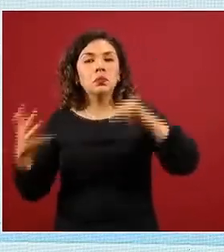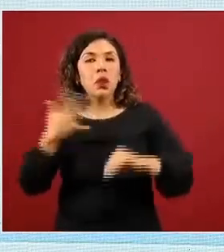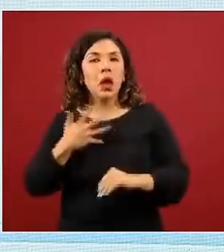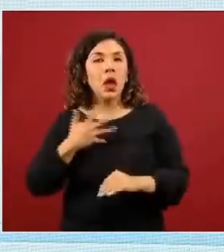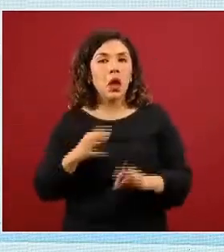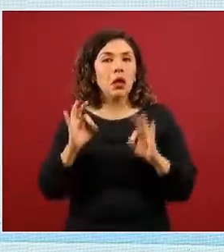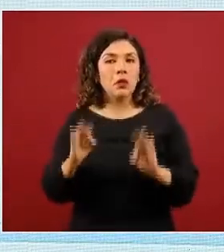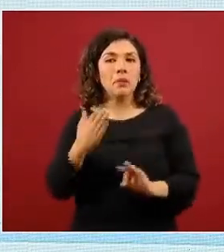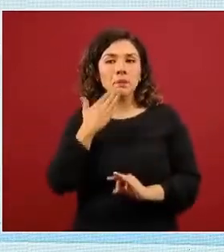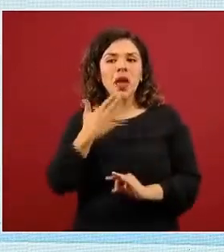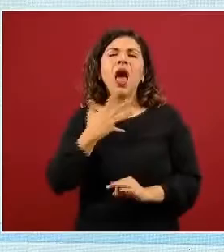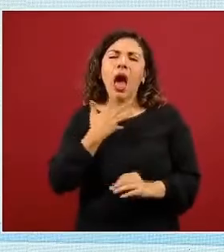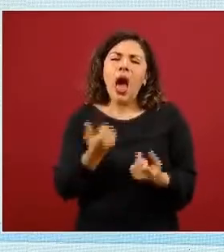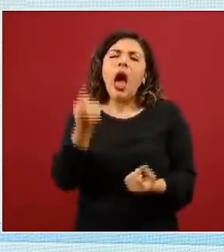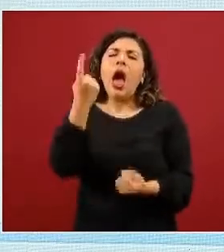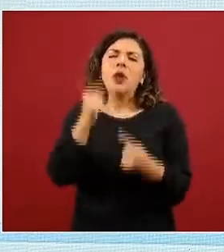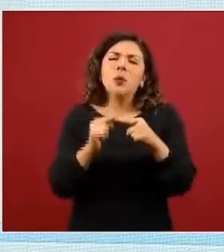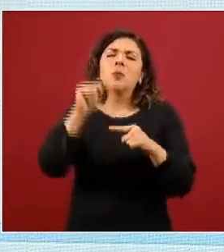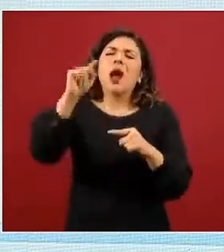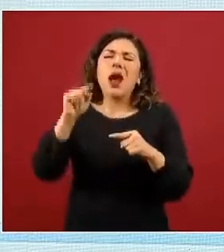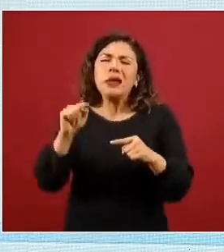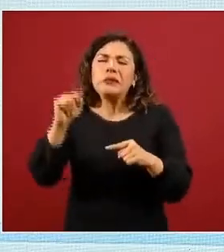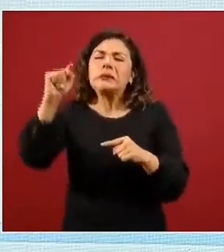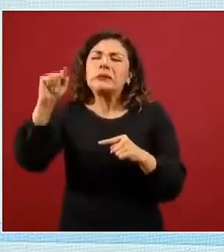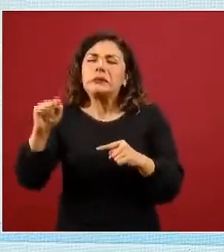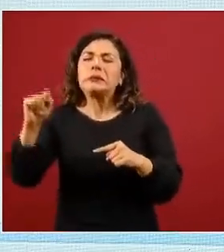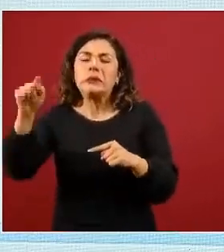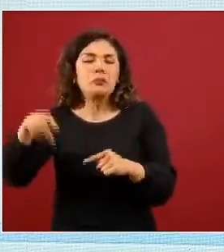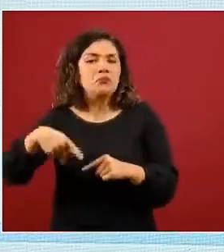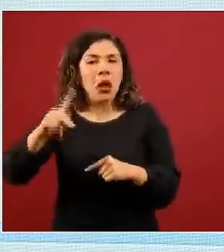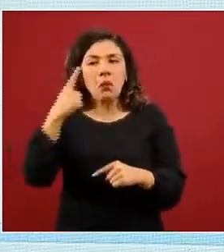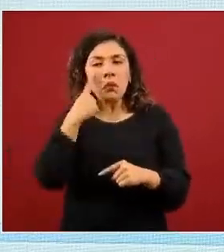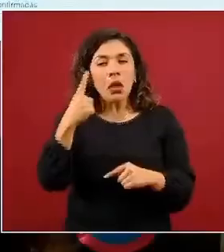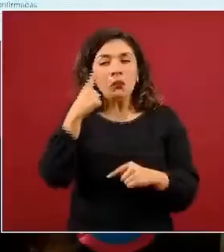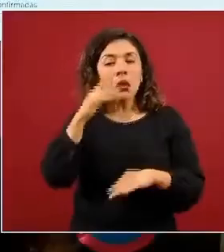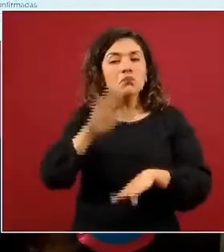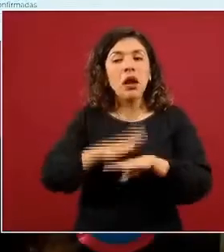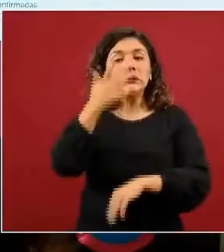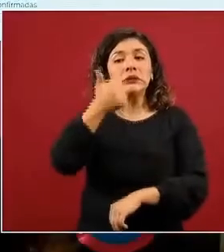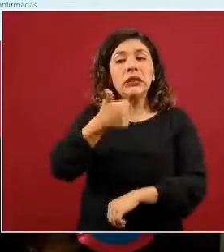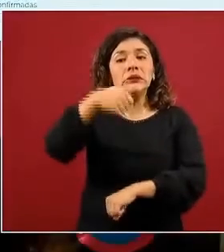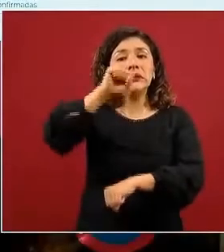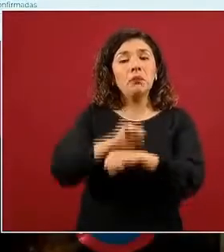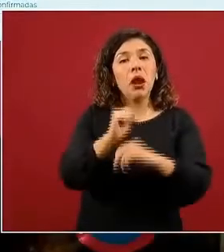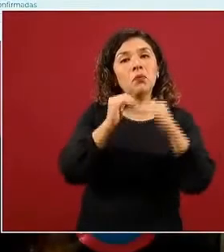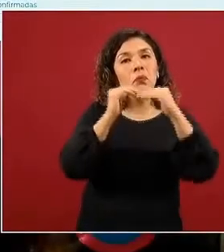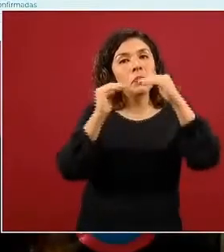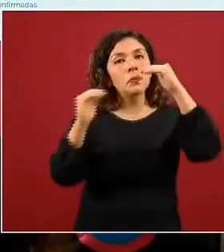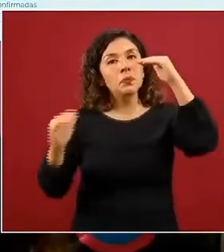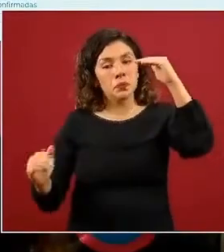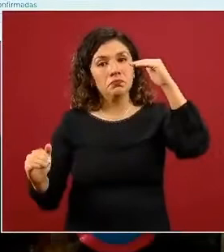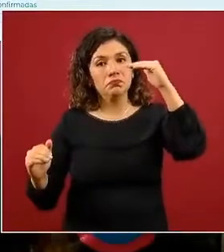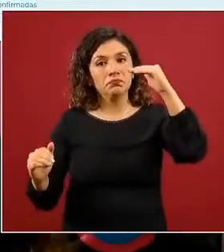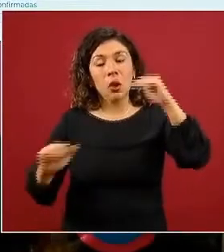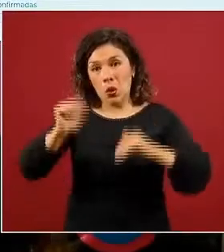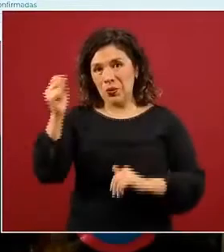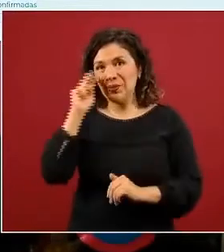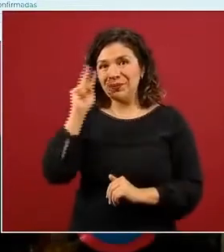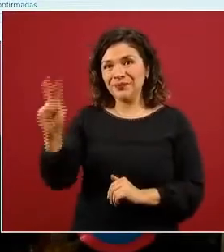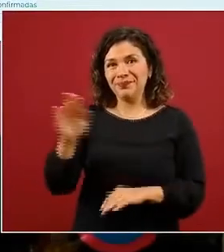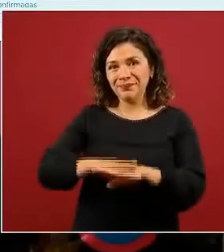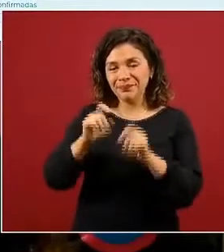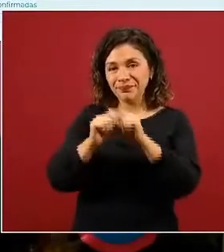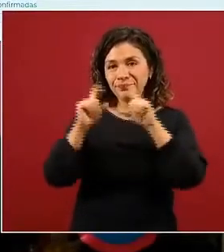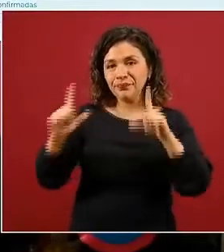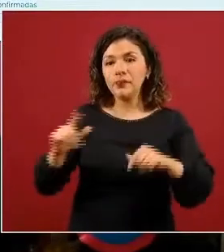descenso. Existen desde luego algunas variaciones, pero en general 6 semanas de descenso, que en la siguiente diapositiva lo